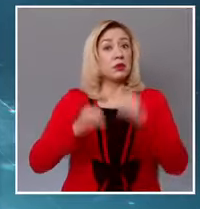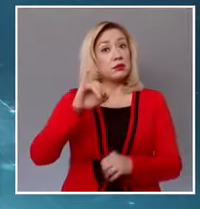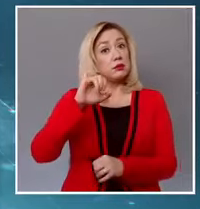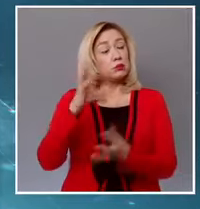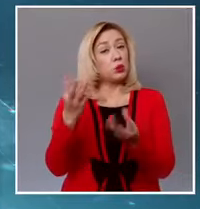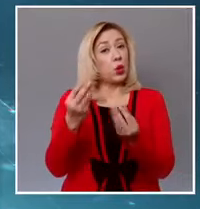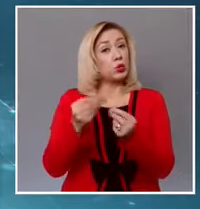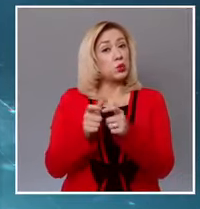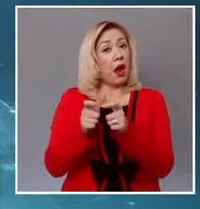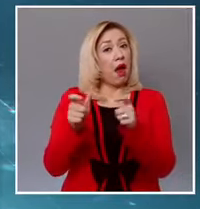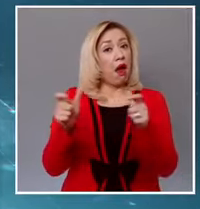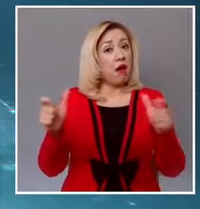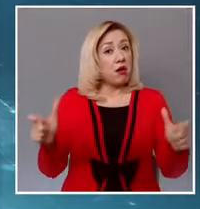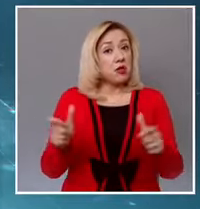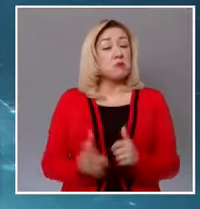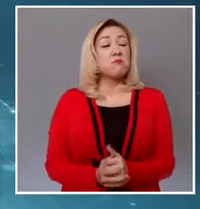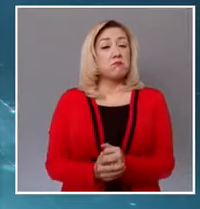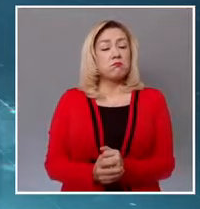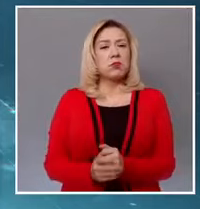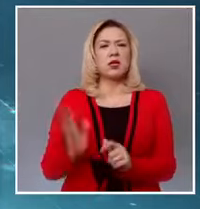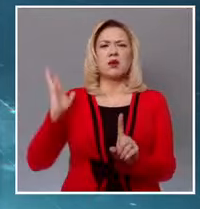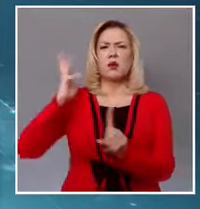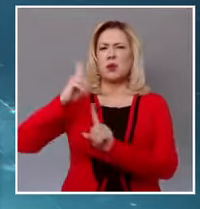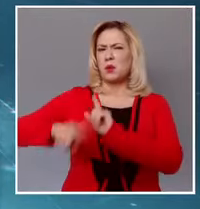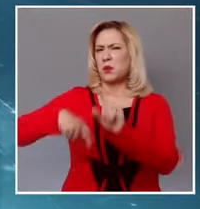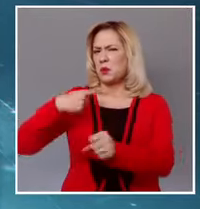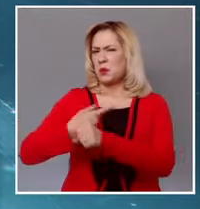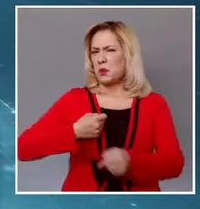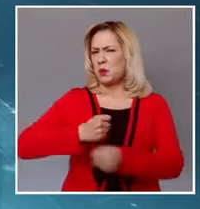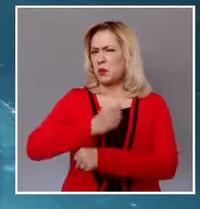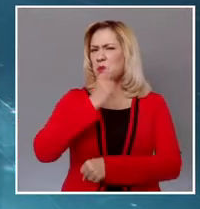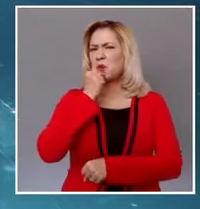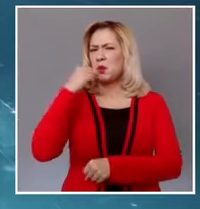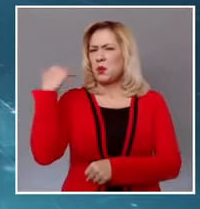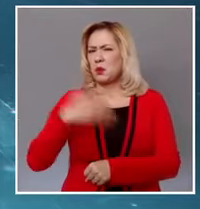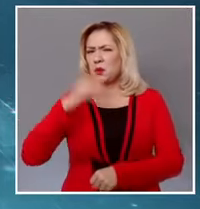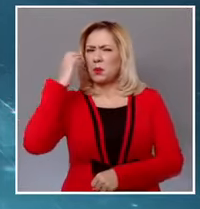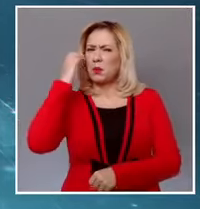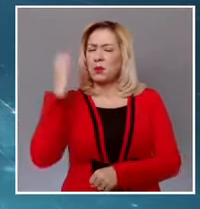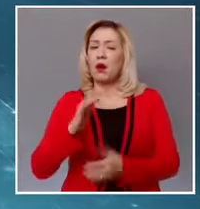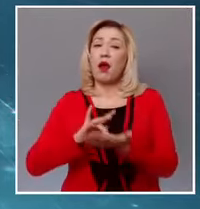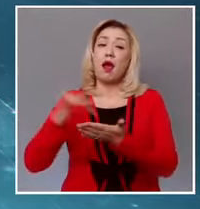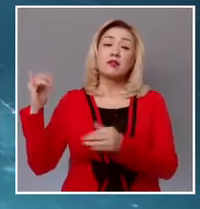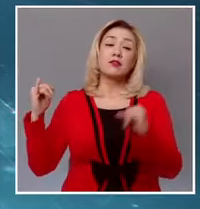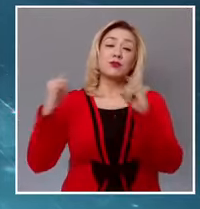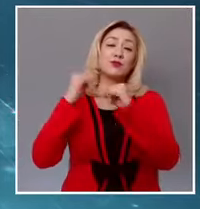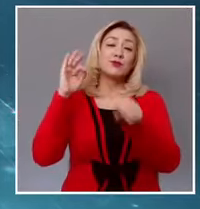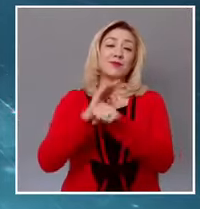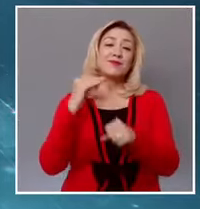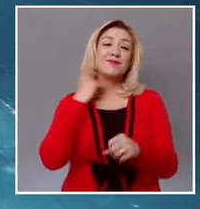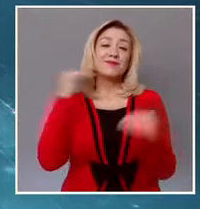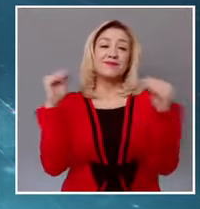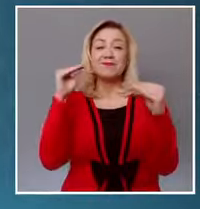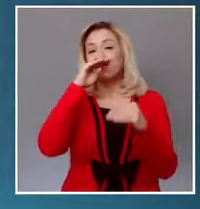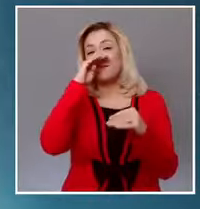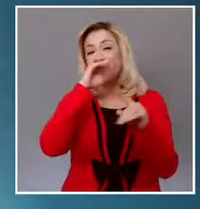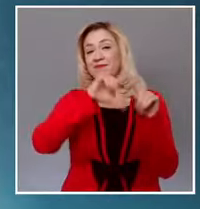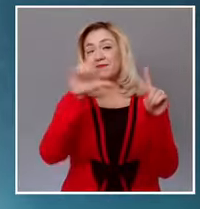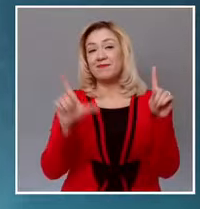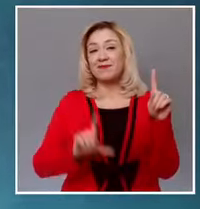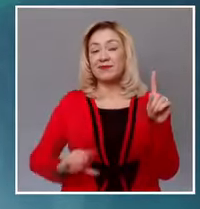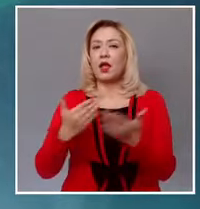Víctima de tortura sexual que obtuvo su libertad gracias al apoyo de la Defensoría Pública Federal, pide reparación del daño.